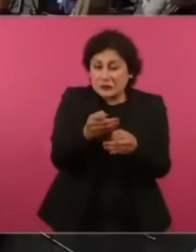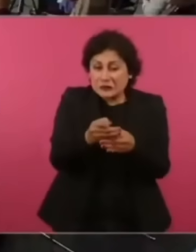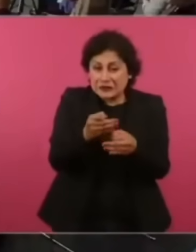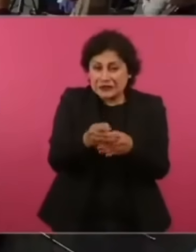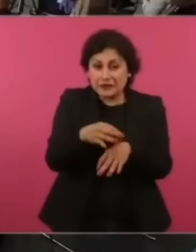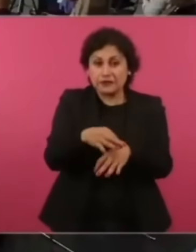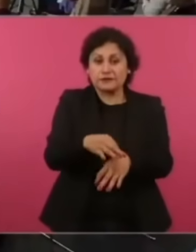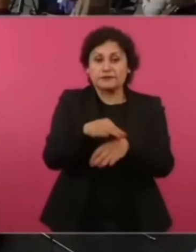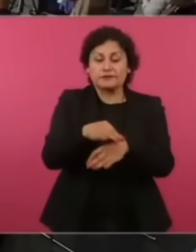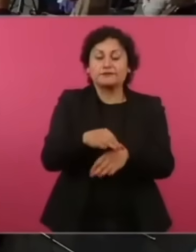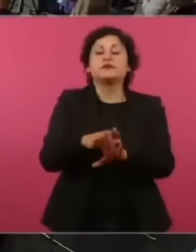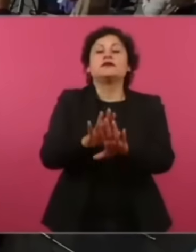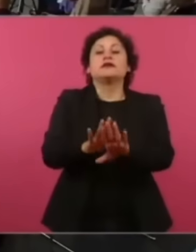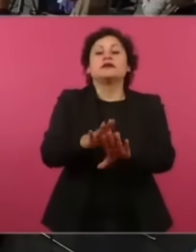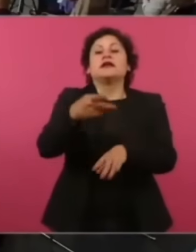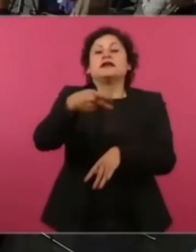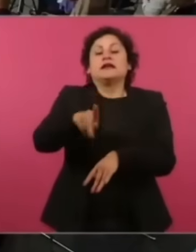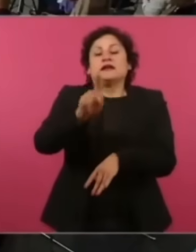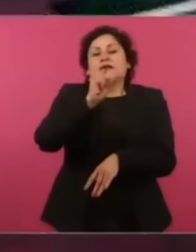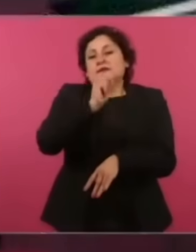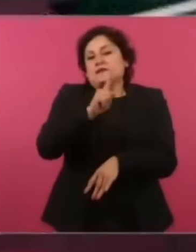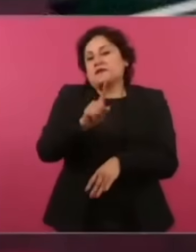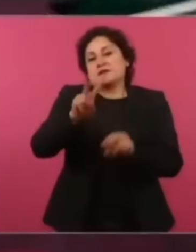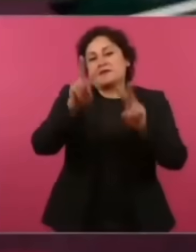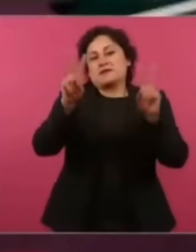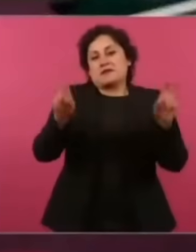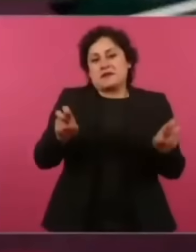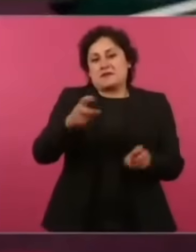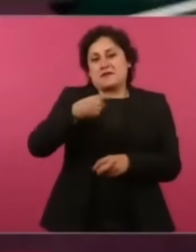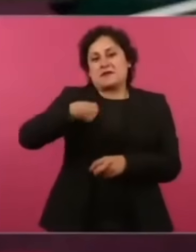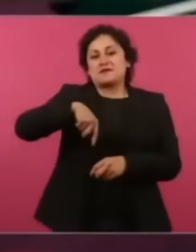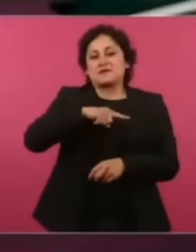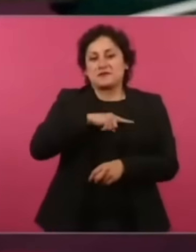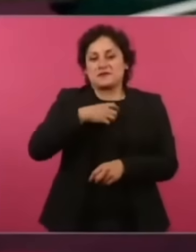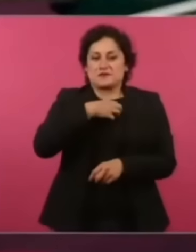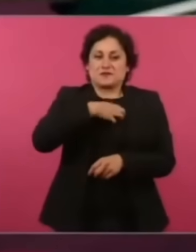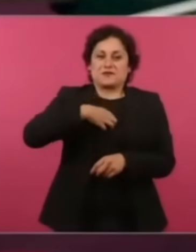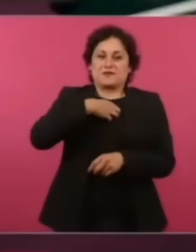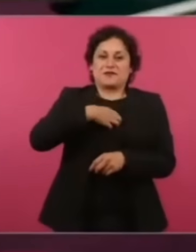estamos muy contentos con lo de Mexicana, pues es producto de lo mismo,